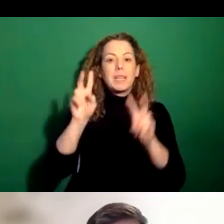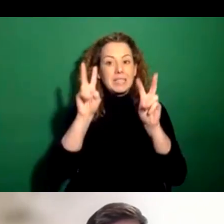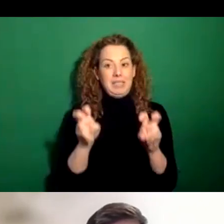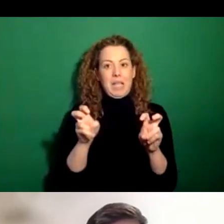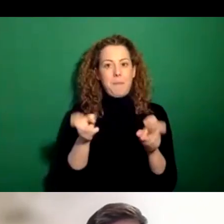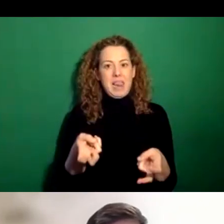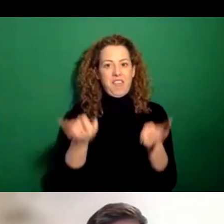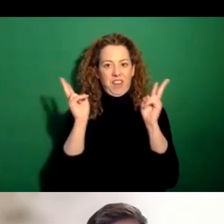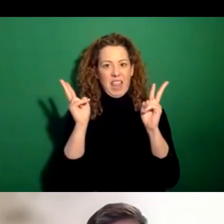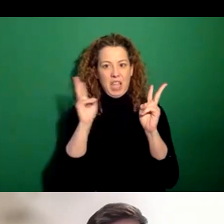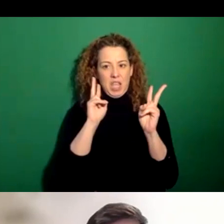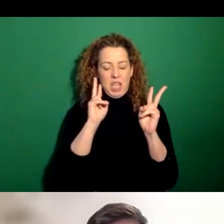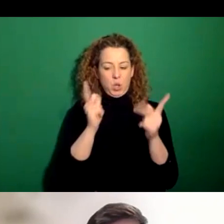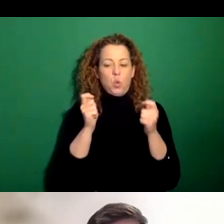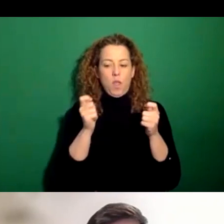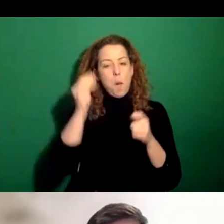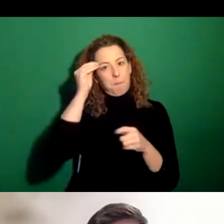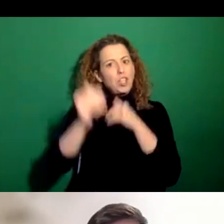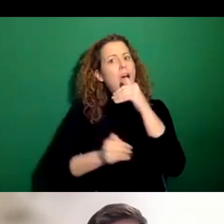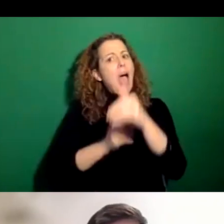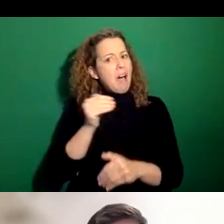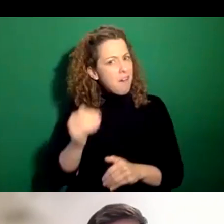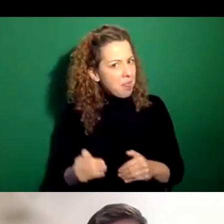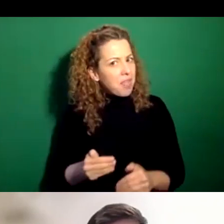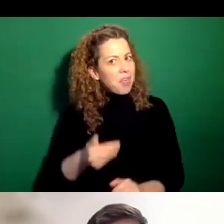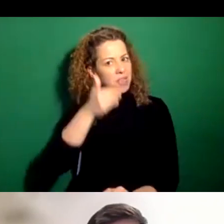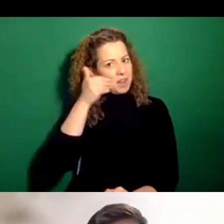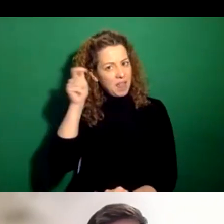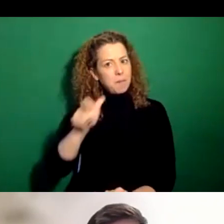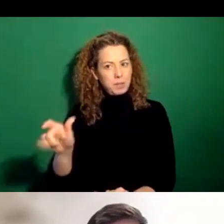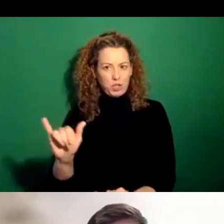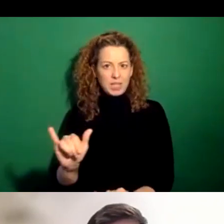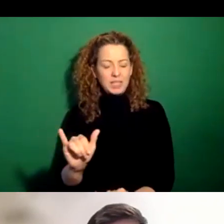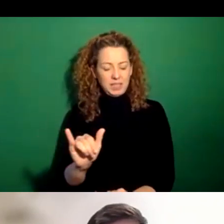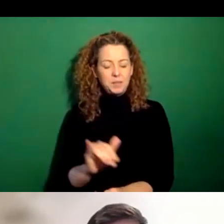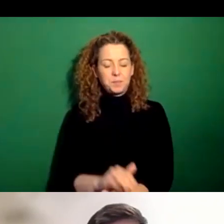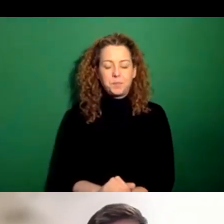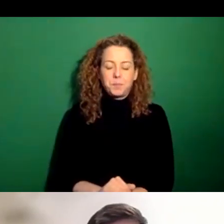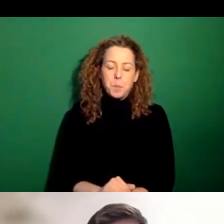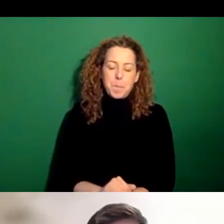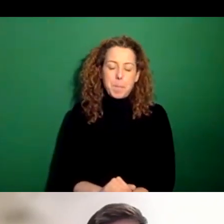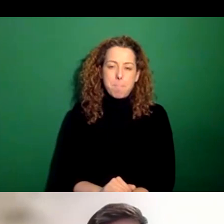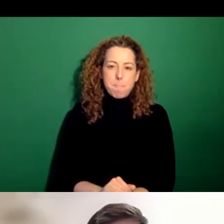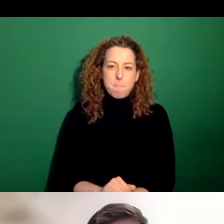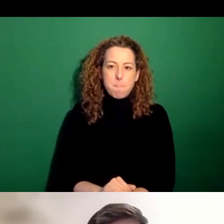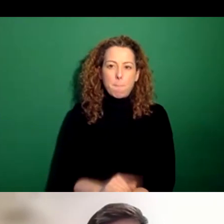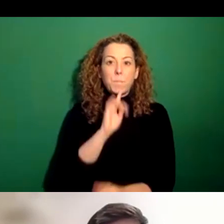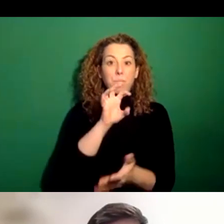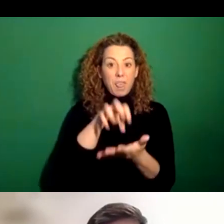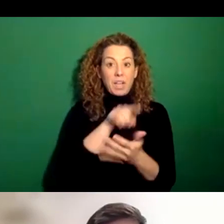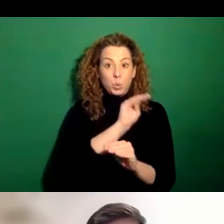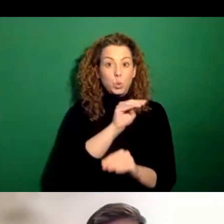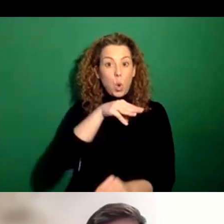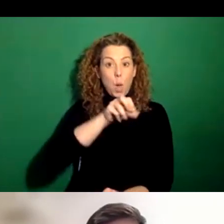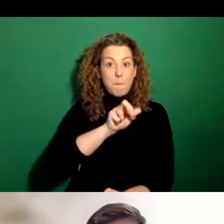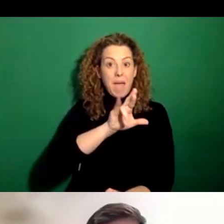la libertad de sujeciones, que creo que es un avance para la dignidad de las personas mayores y su trato, ¿no? Dice, el Centro de María es un